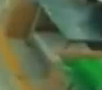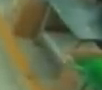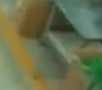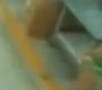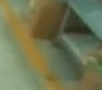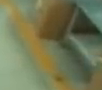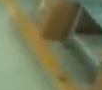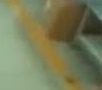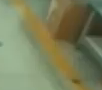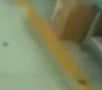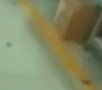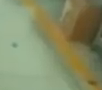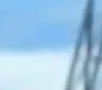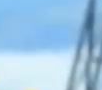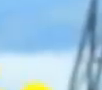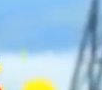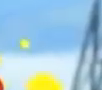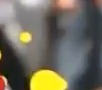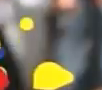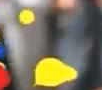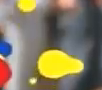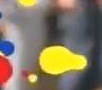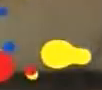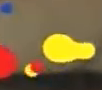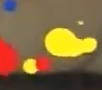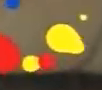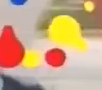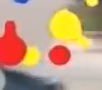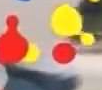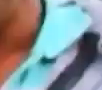recibir información veraz.